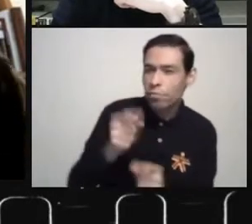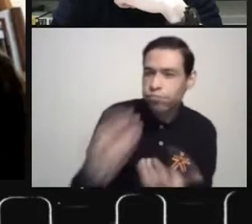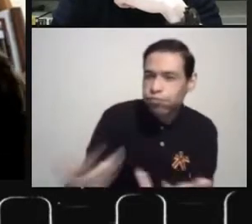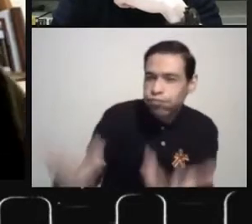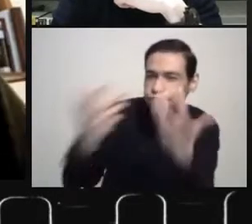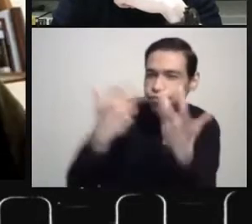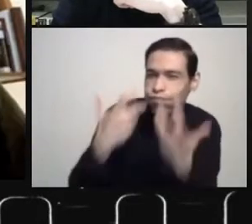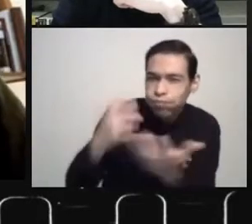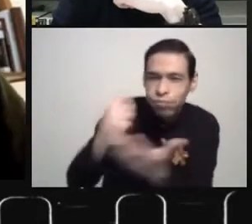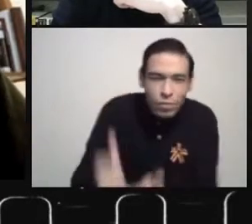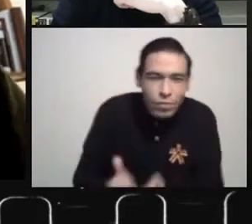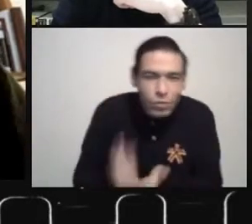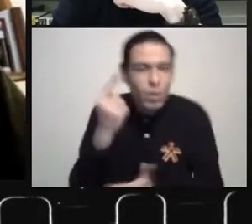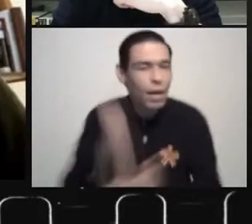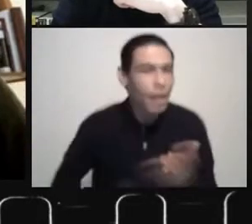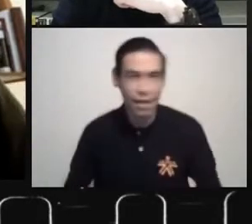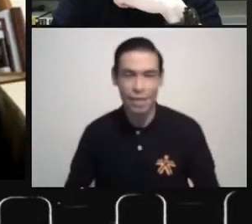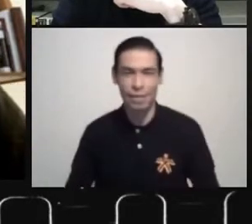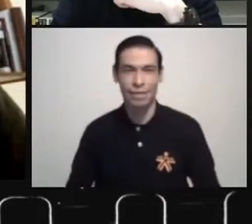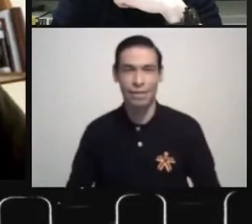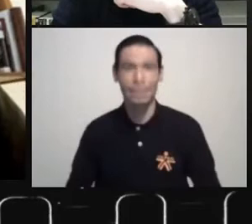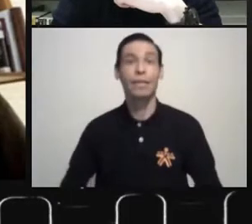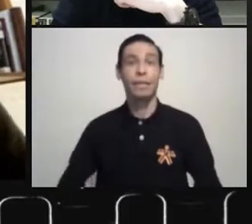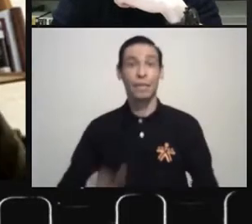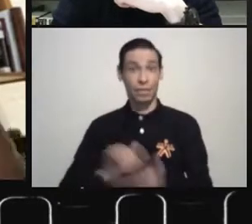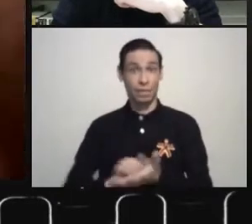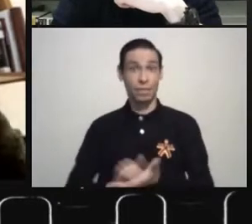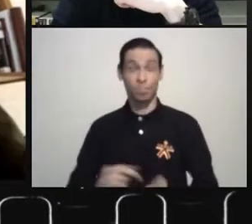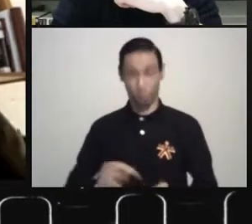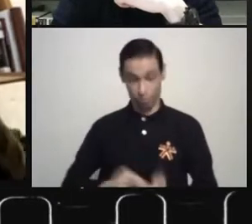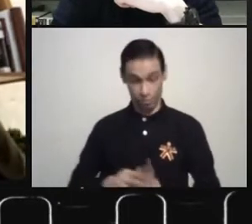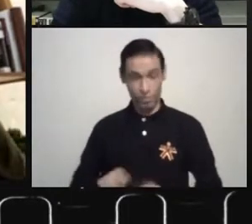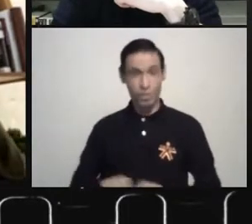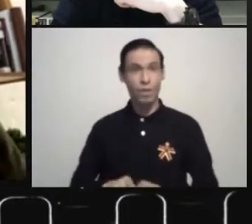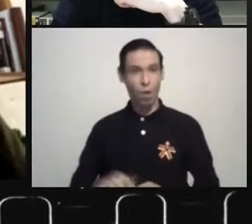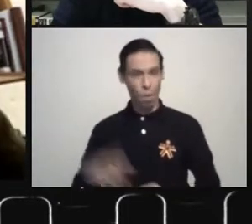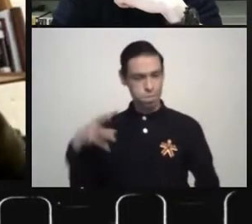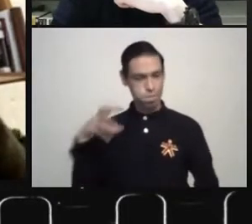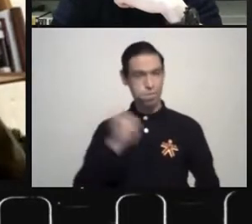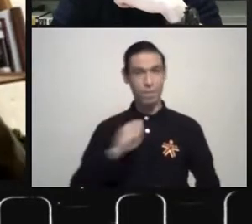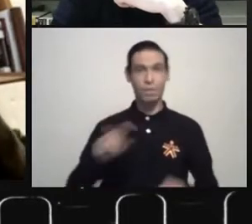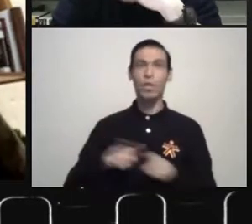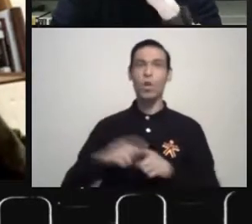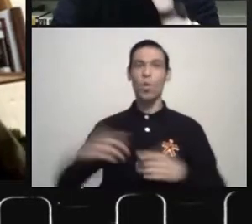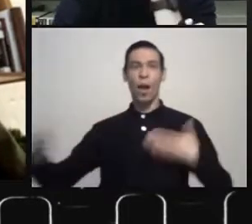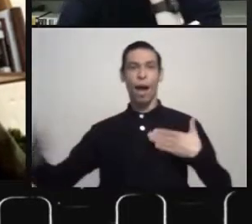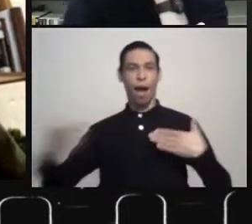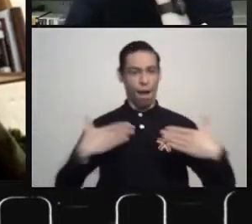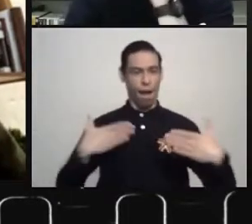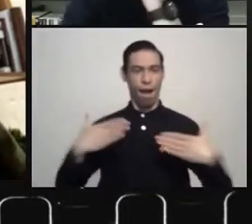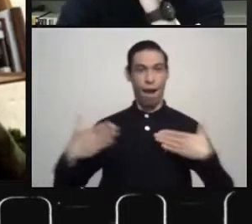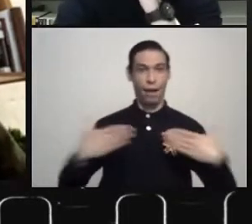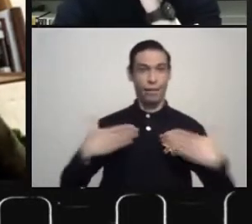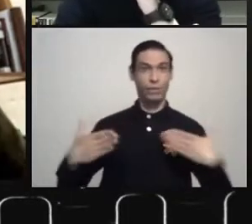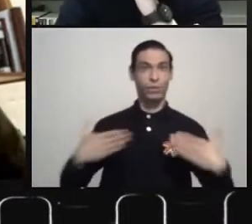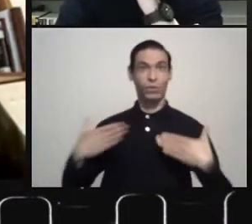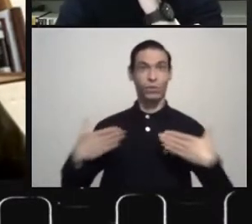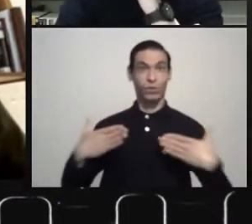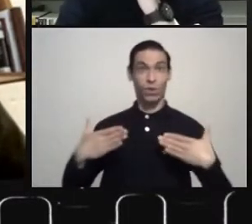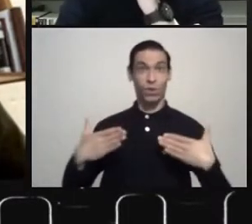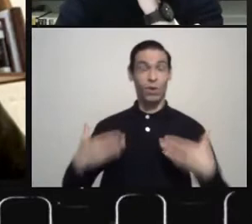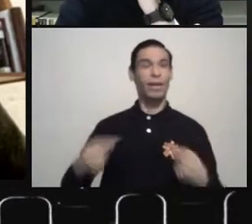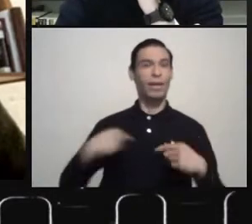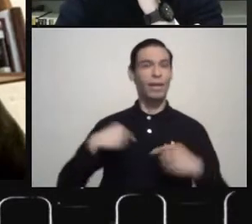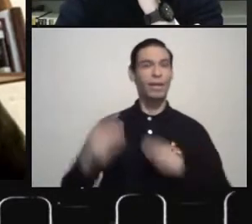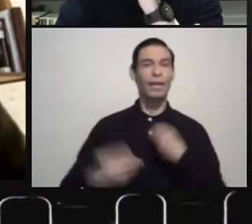lo único que yo hago, y estoy consciente, es que yo como actor soy la herramienta para contar cosas que mi director me va a poner a contar. ¿Cómo